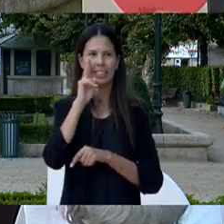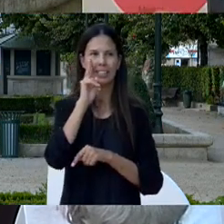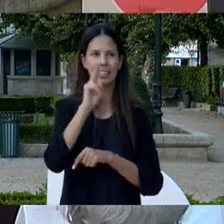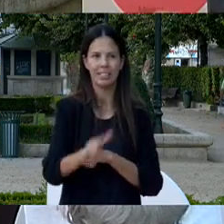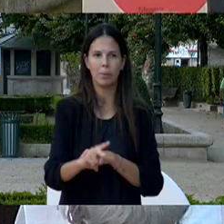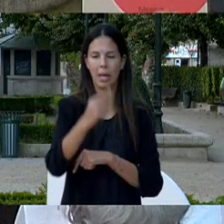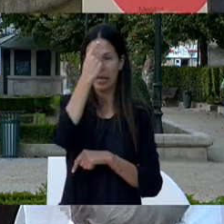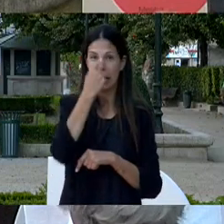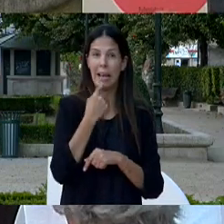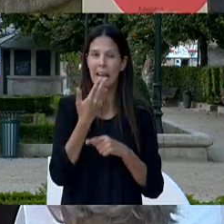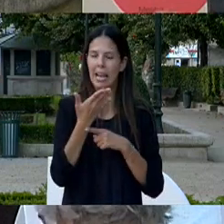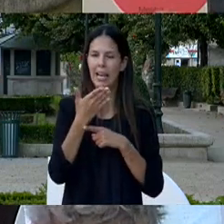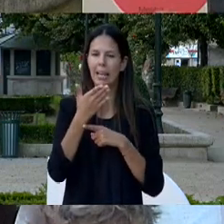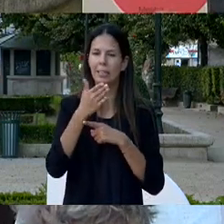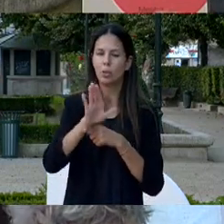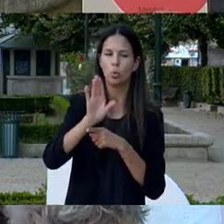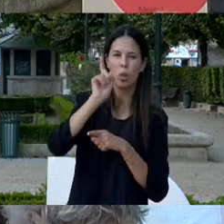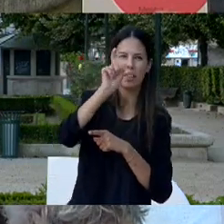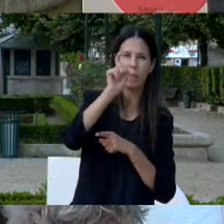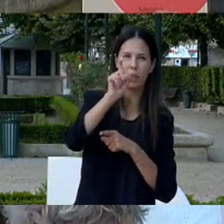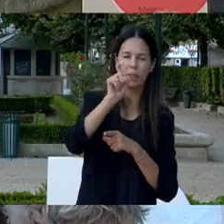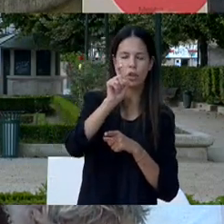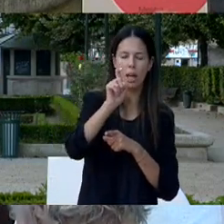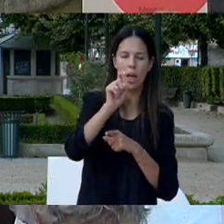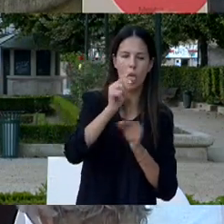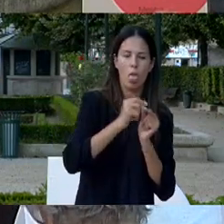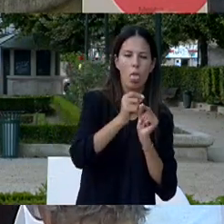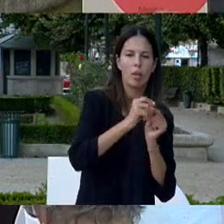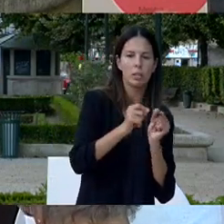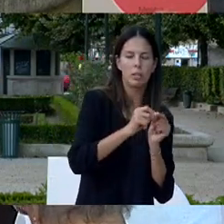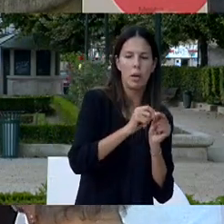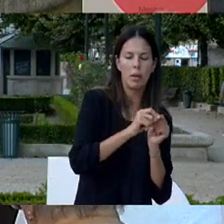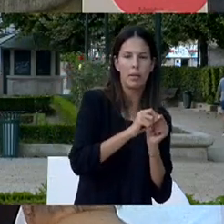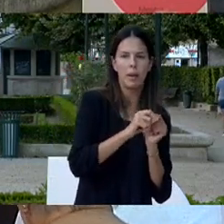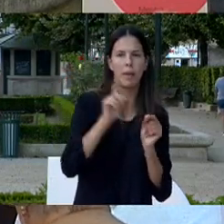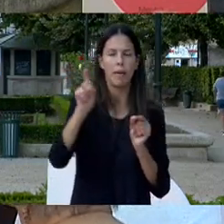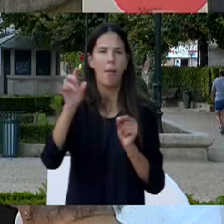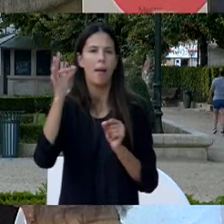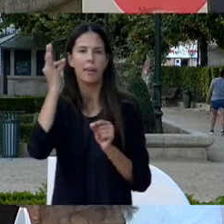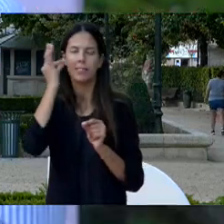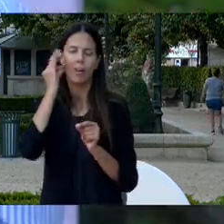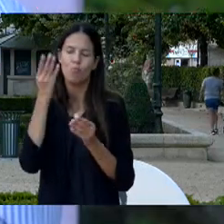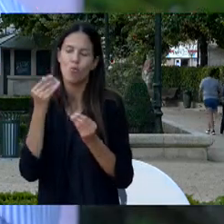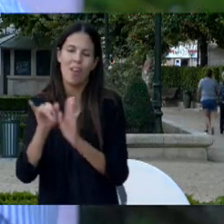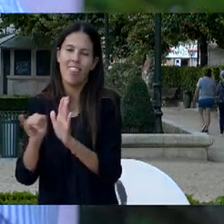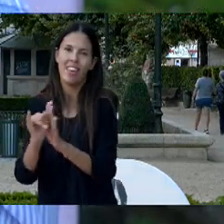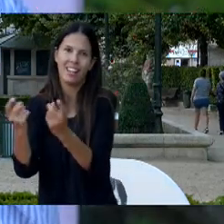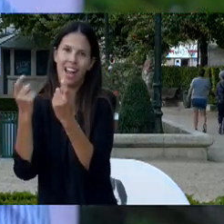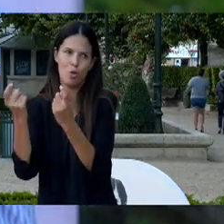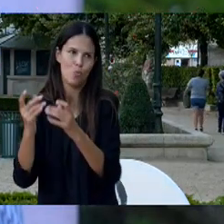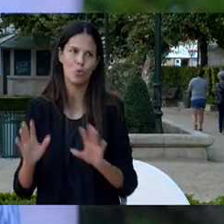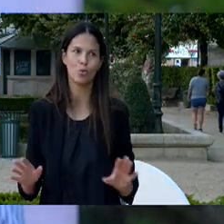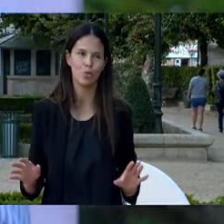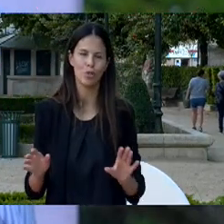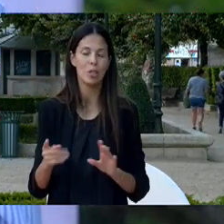actitude distante do profesorado da época era a súa proximidade aos alumnos. Ela, tal, unha